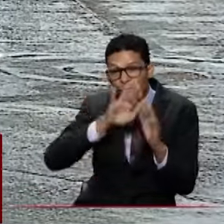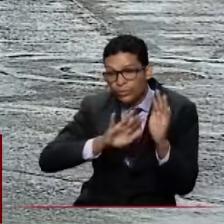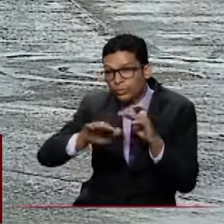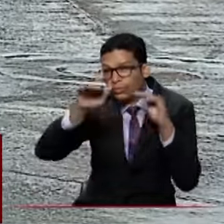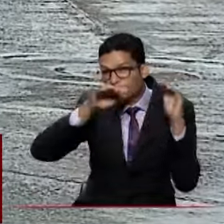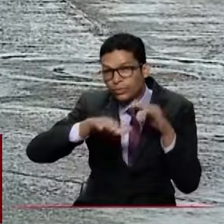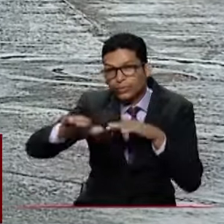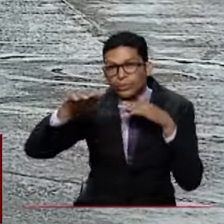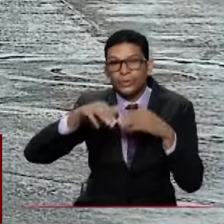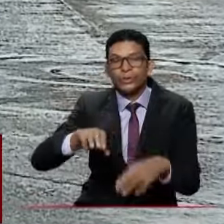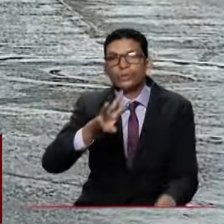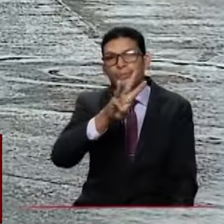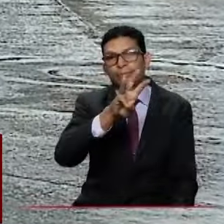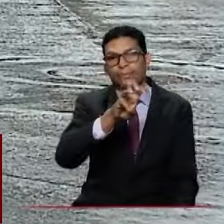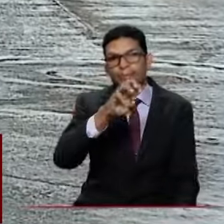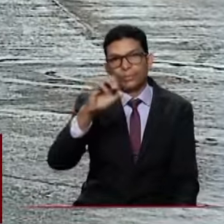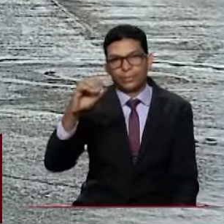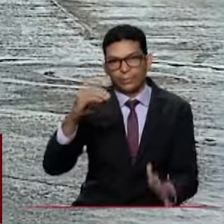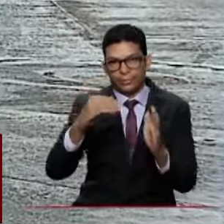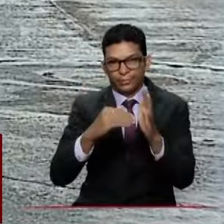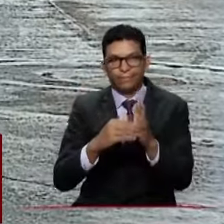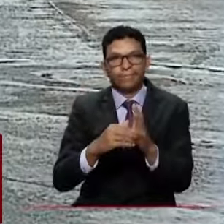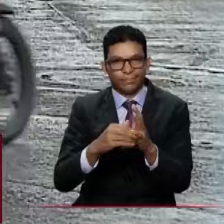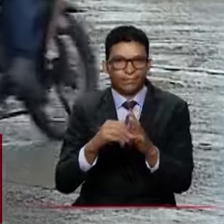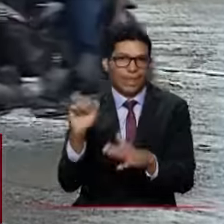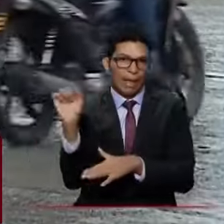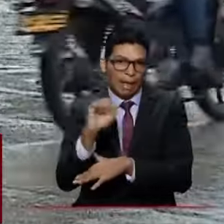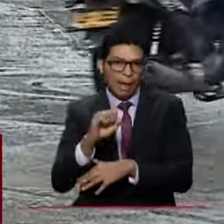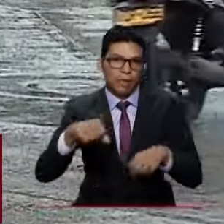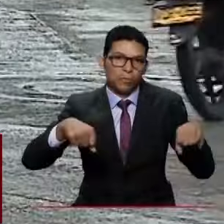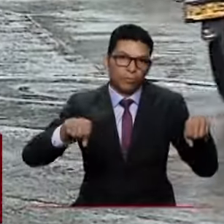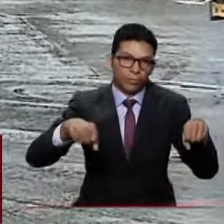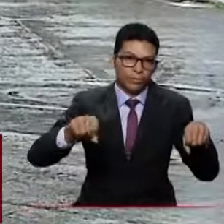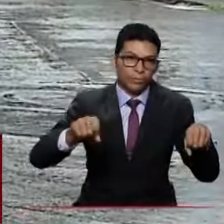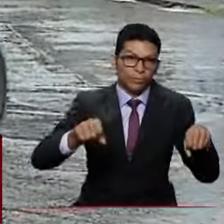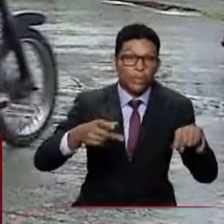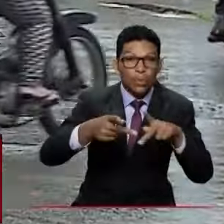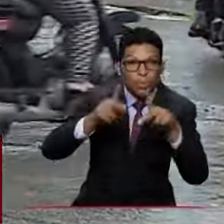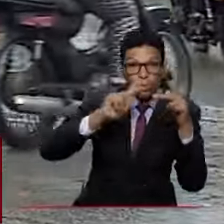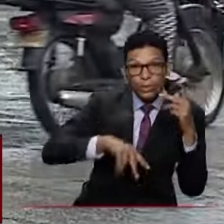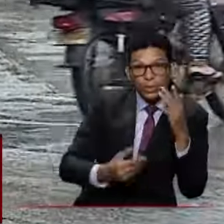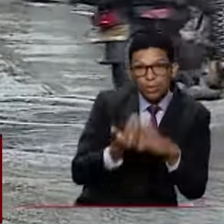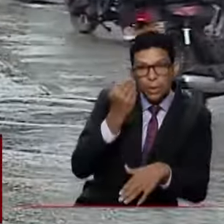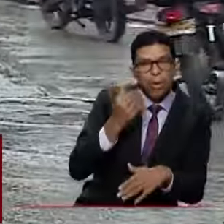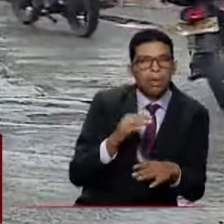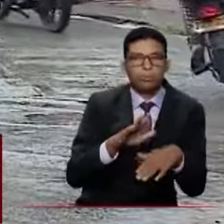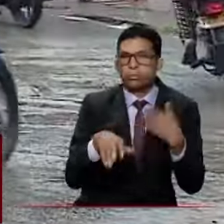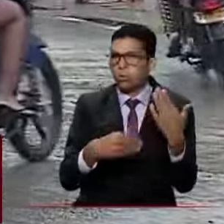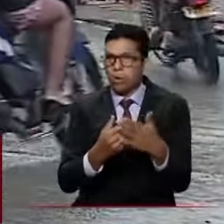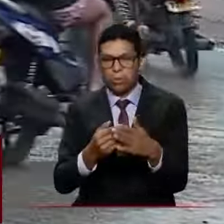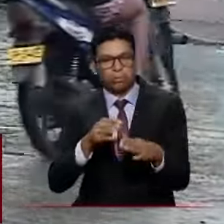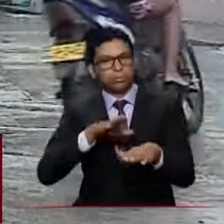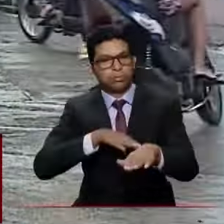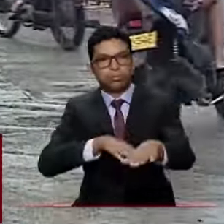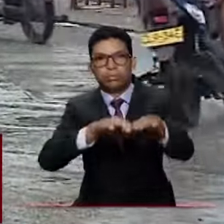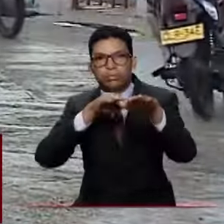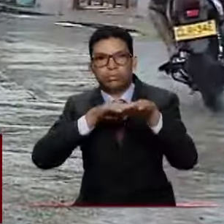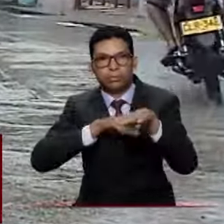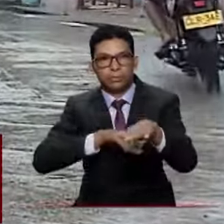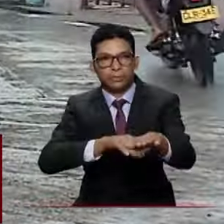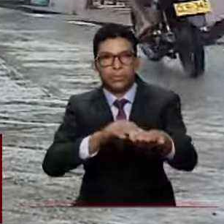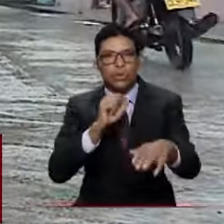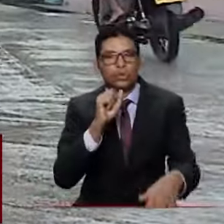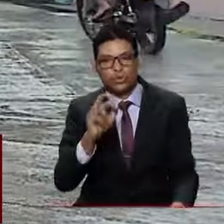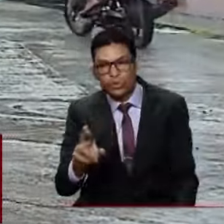80.000 vehículos. Dato importante es que sobre el puente nuevo todo fluye con total normalidad. Ambas calzadas, tanto la calzada